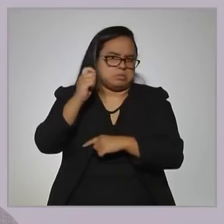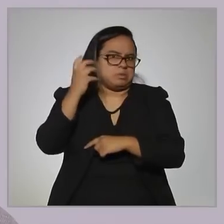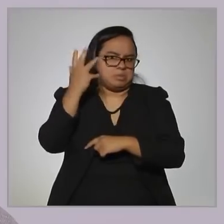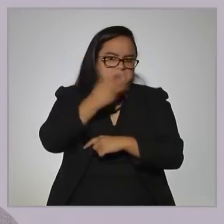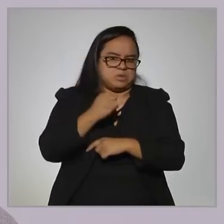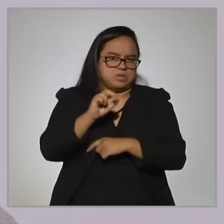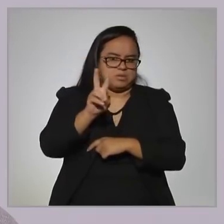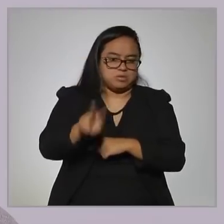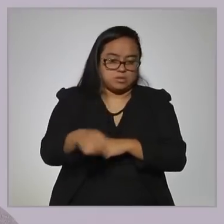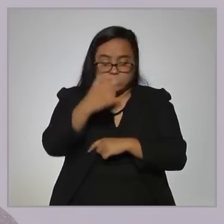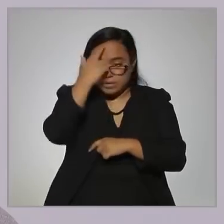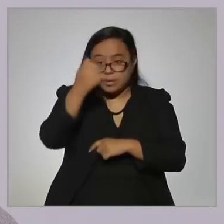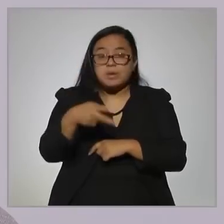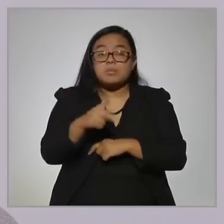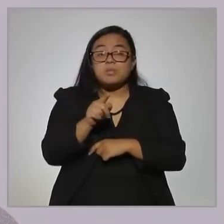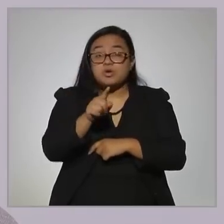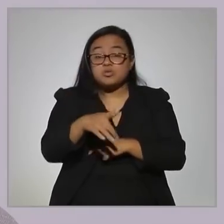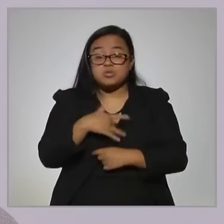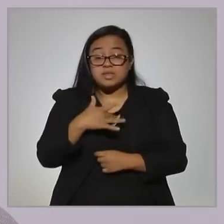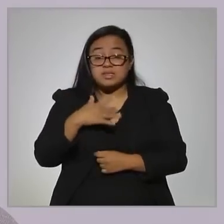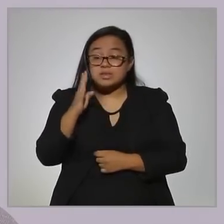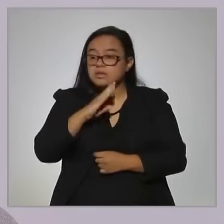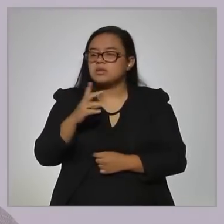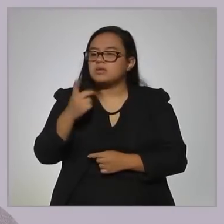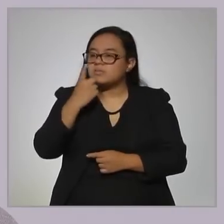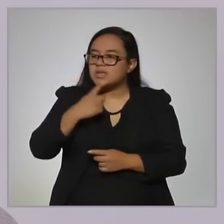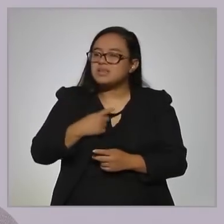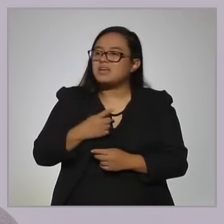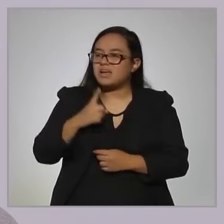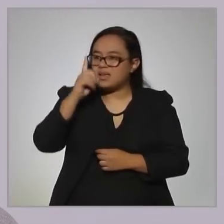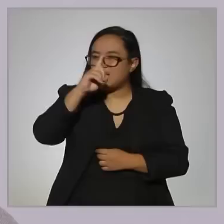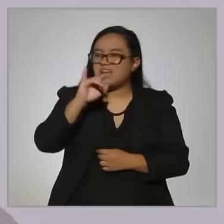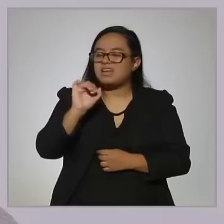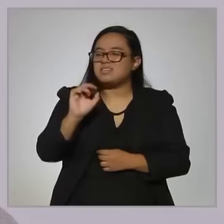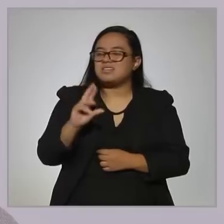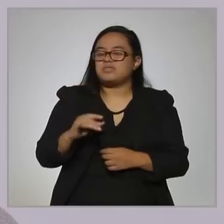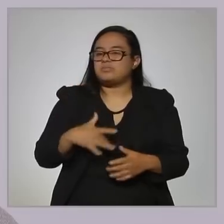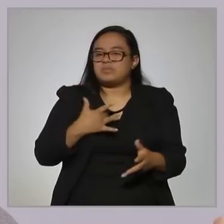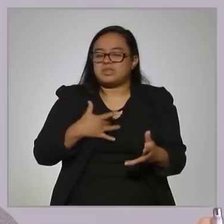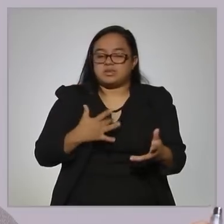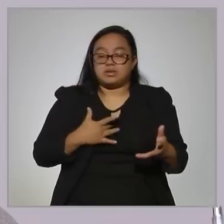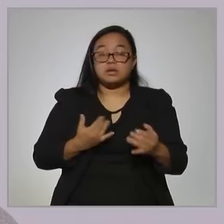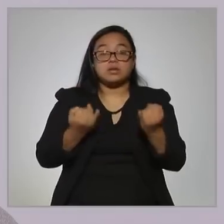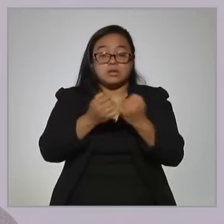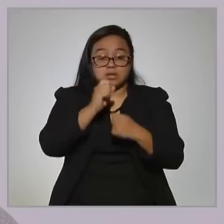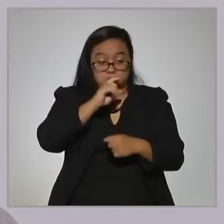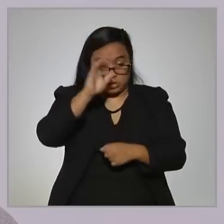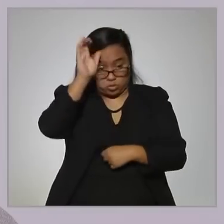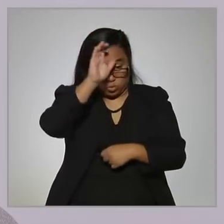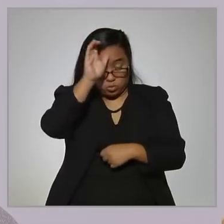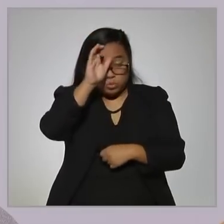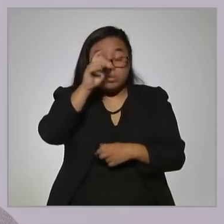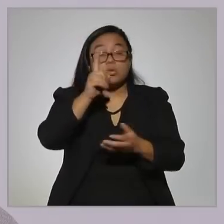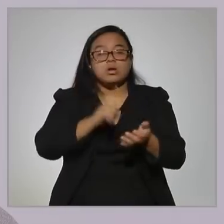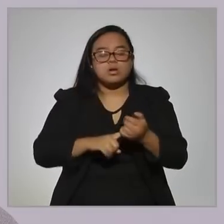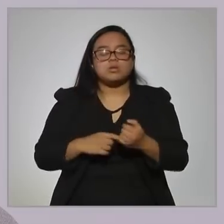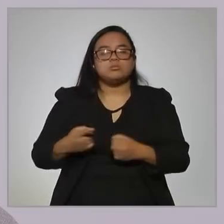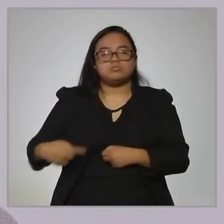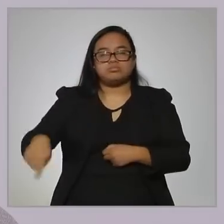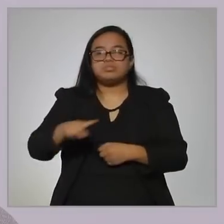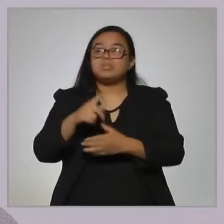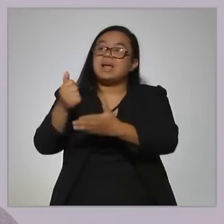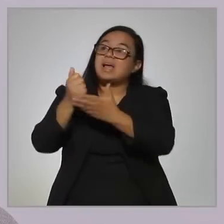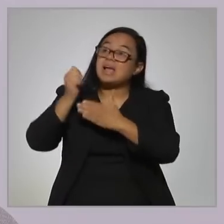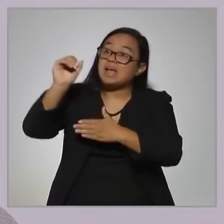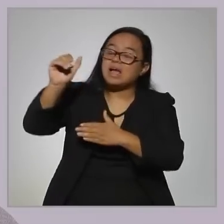pero cuando te sientes mal, por más que te digan algo, no te entra. Y creo que también en nuestra cultura a veces nos ha costado mucho trabajo pedir